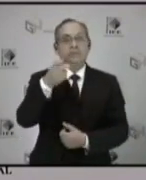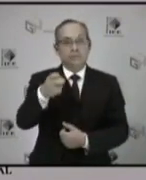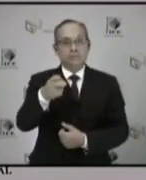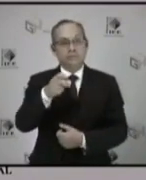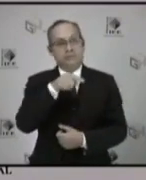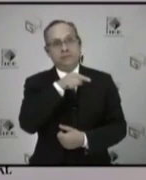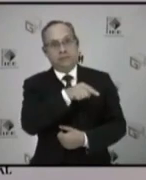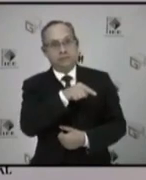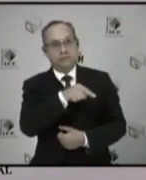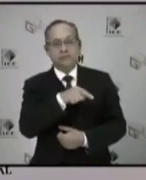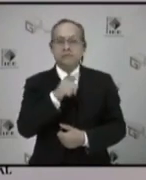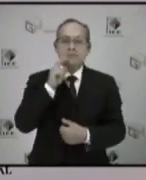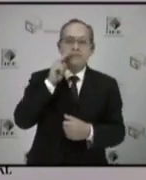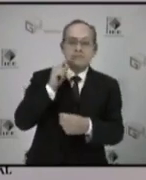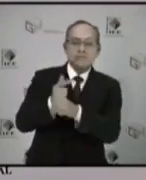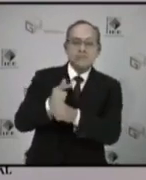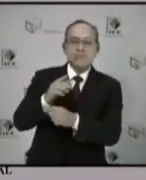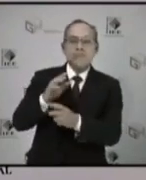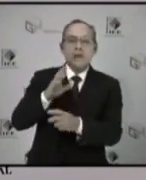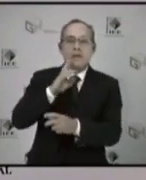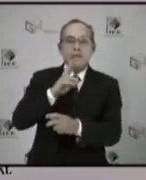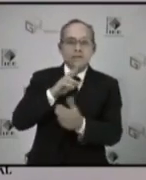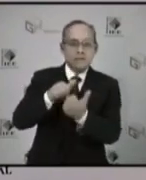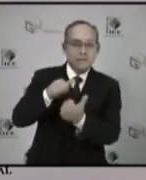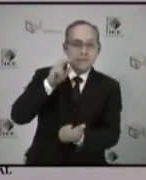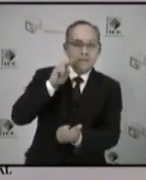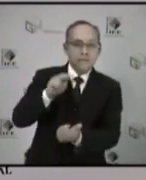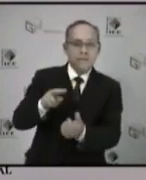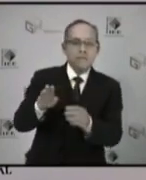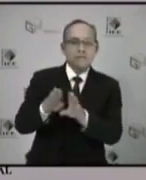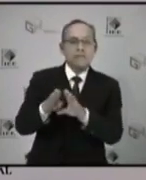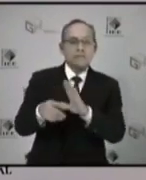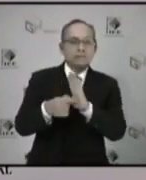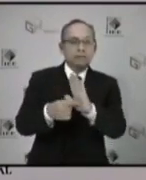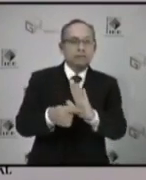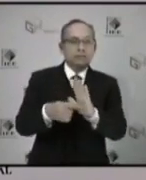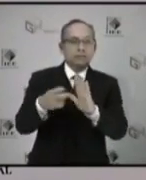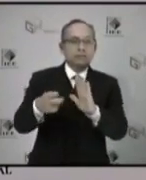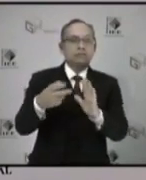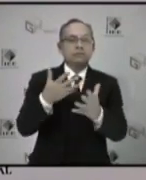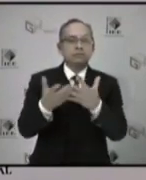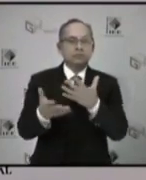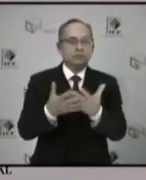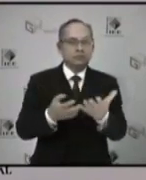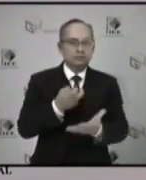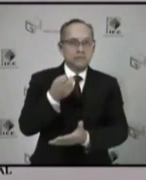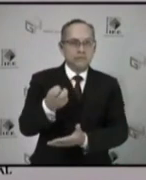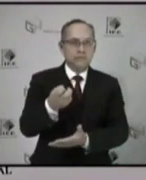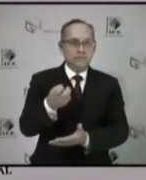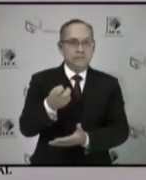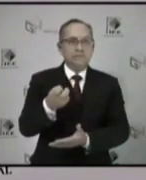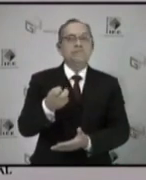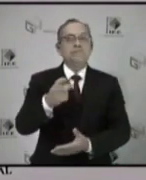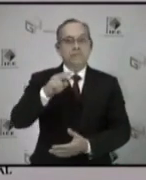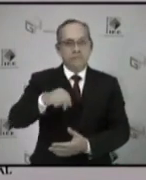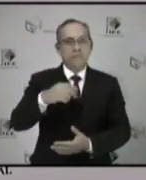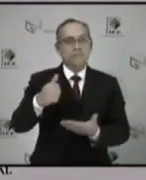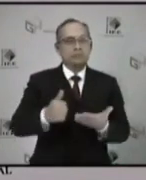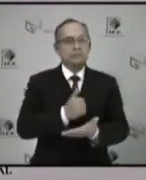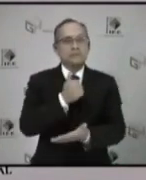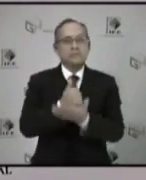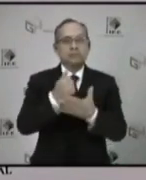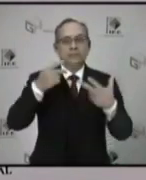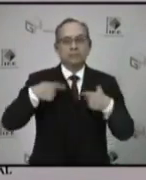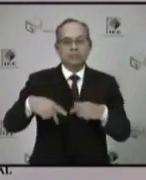de gobierno y a sus funcionarios a través de la Contraloría Social. Los mismos ciudadanos serán quienes